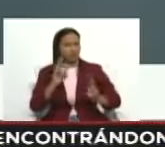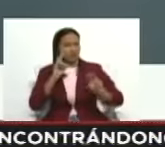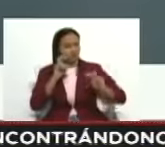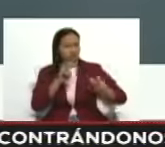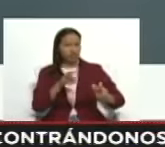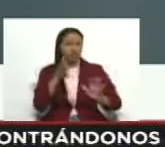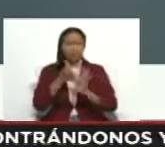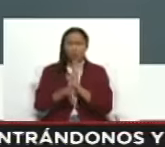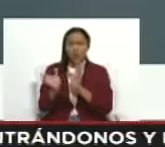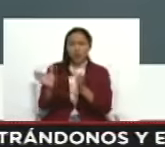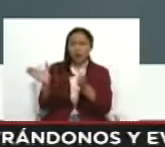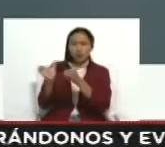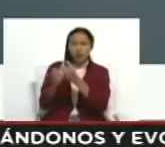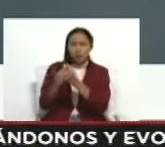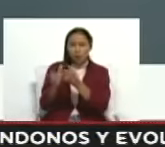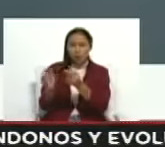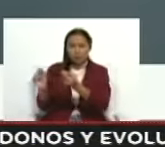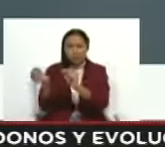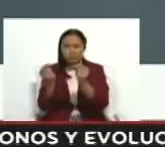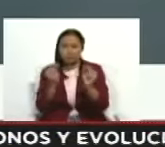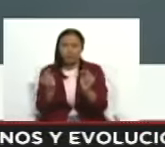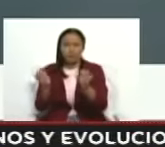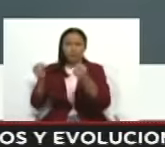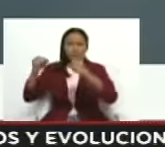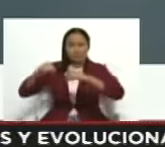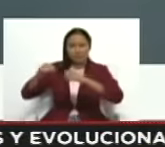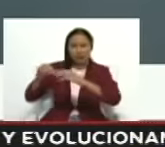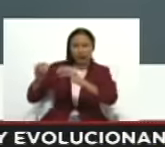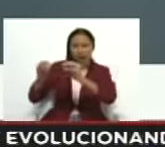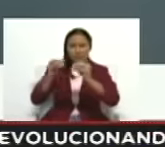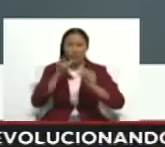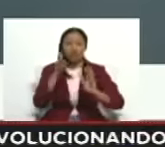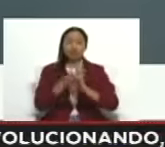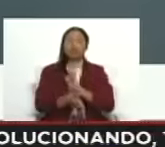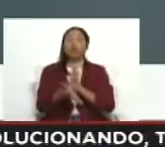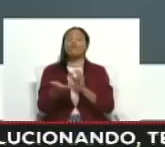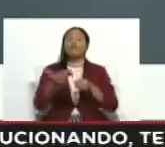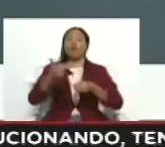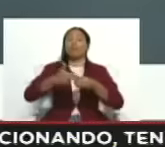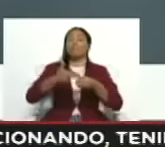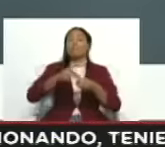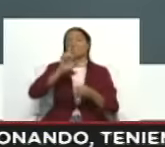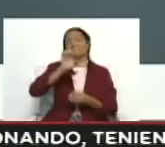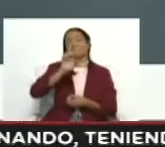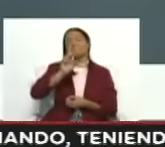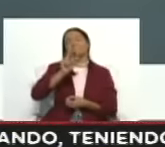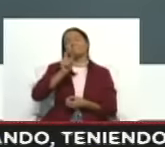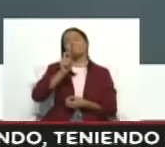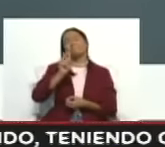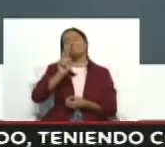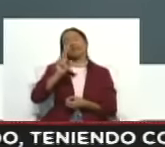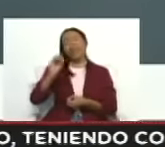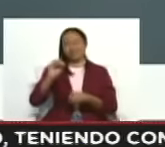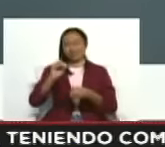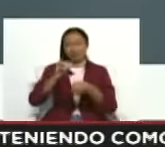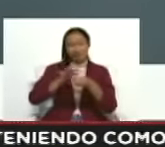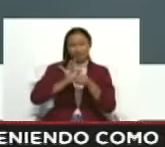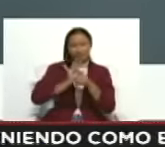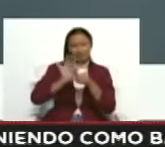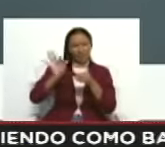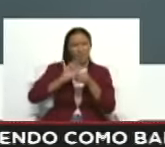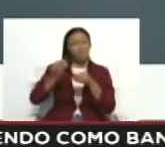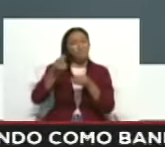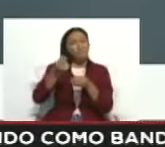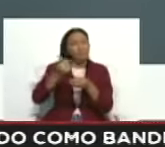conspiración política en medio de la trama PDVSA Cripto, incluso la entrega de buques, de barcos, a estos factores con los cuales